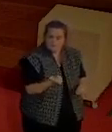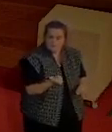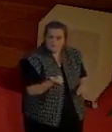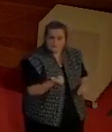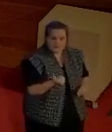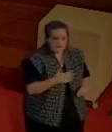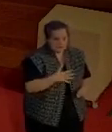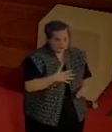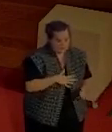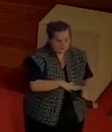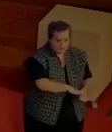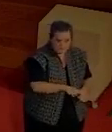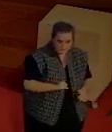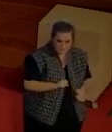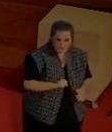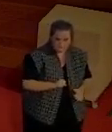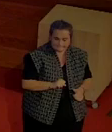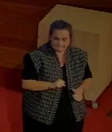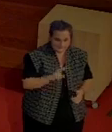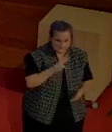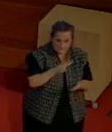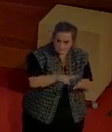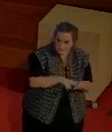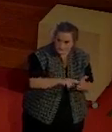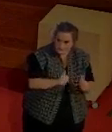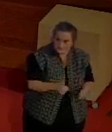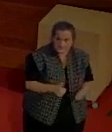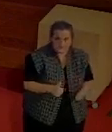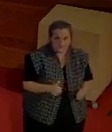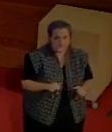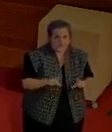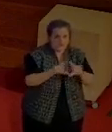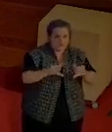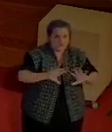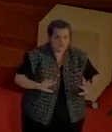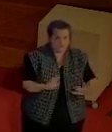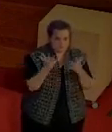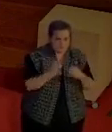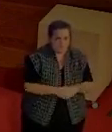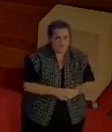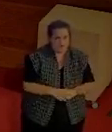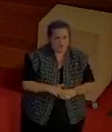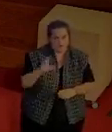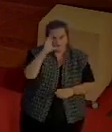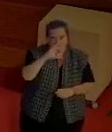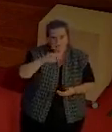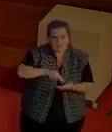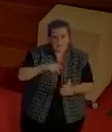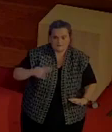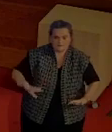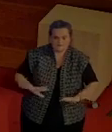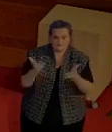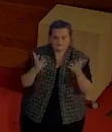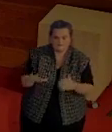propiedad privada entre otras medidas la Revolución Industrial La Revolución científico-tecnológica y la